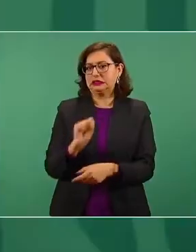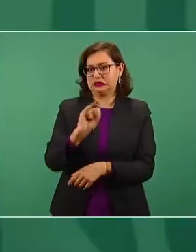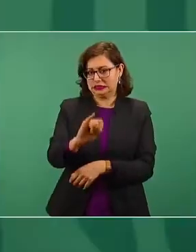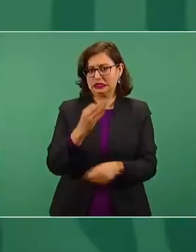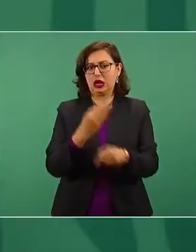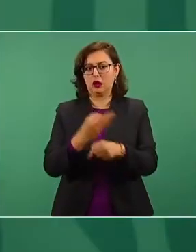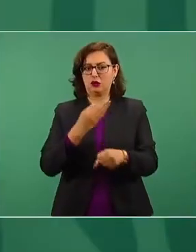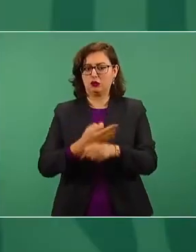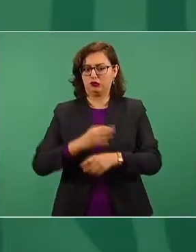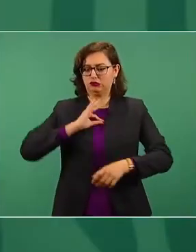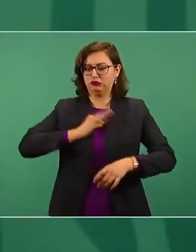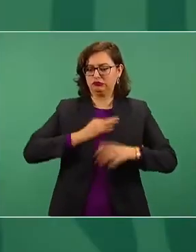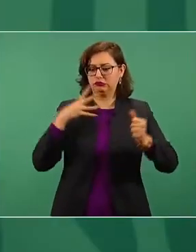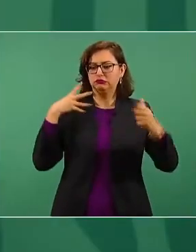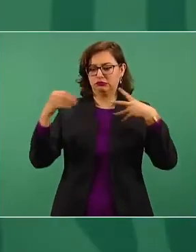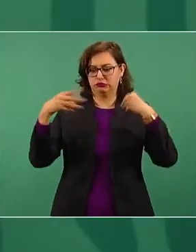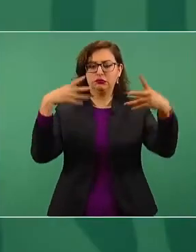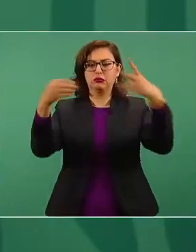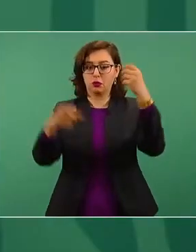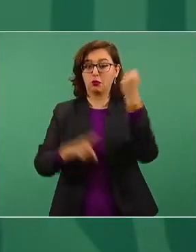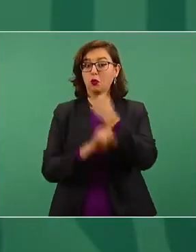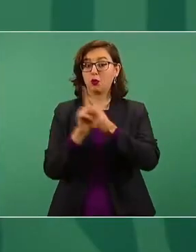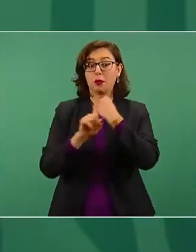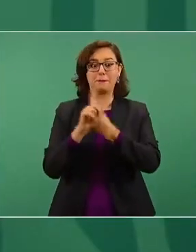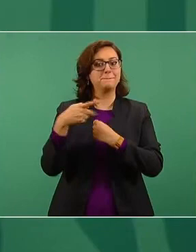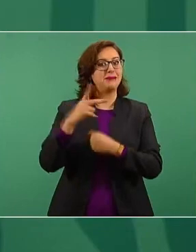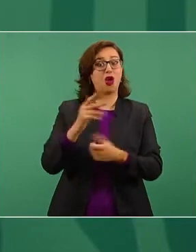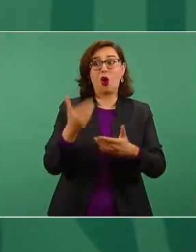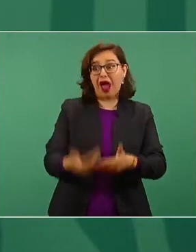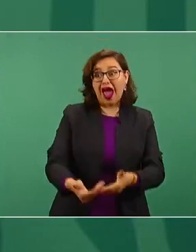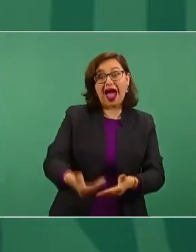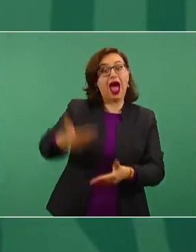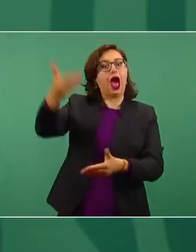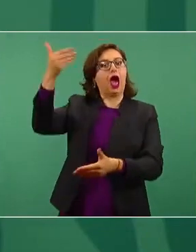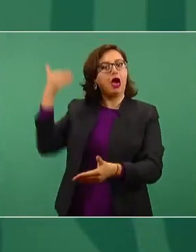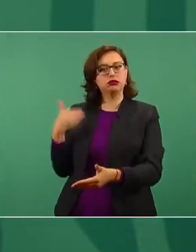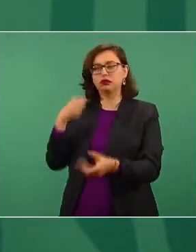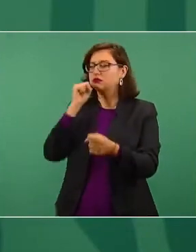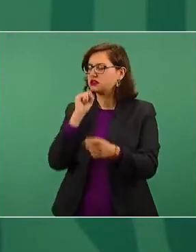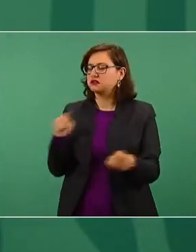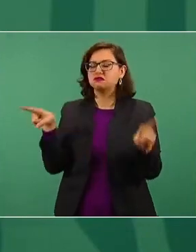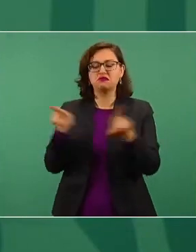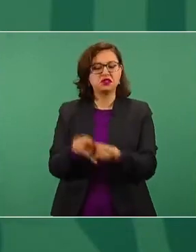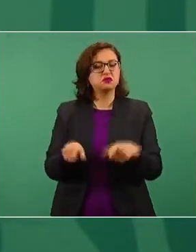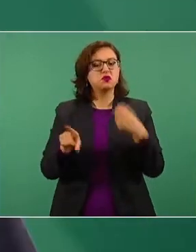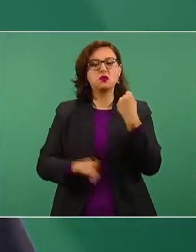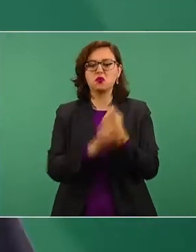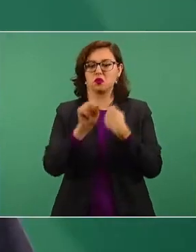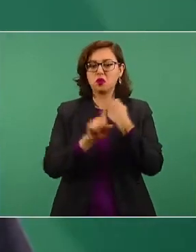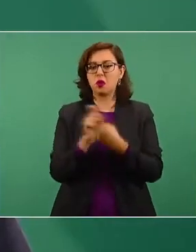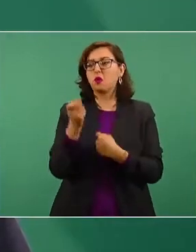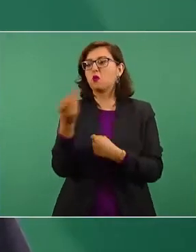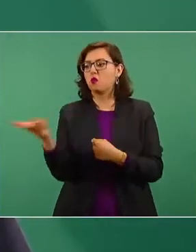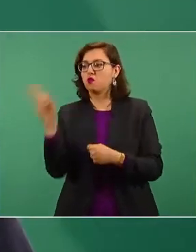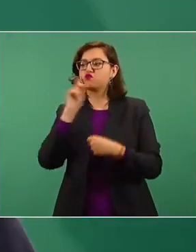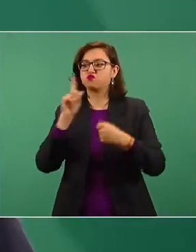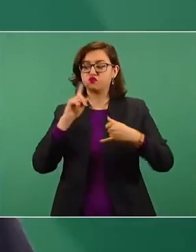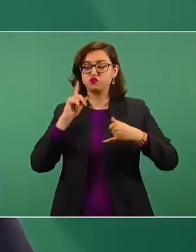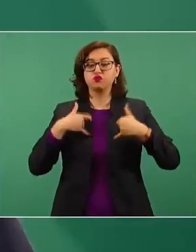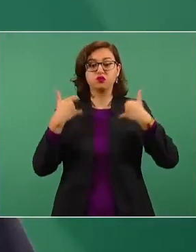mujeres jóvenes tienen mayores dificultades para incorporarse al mercado laboral, está este